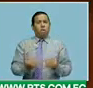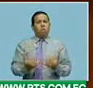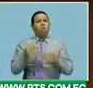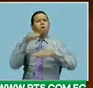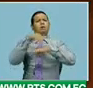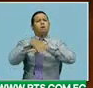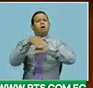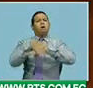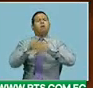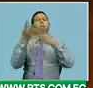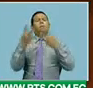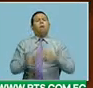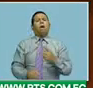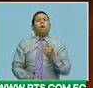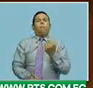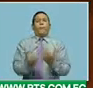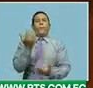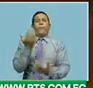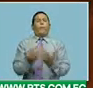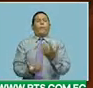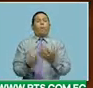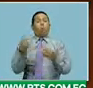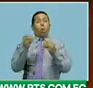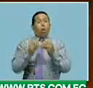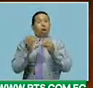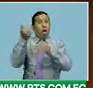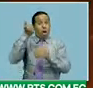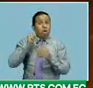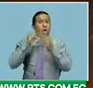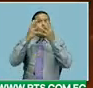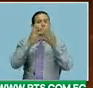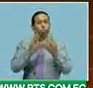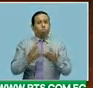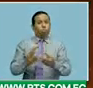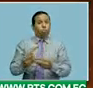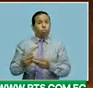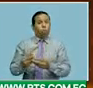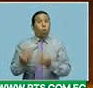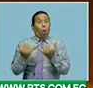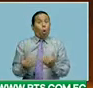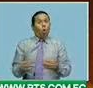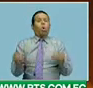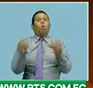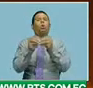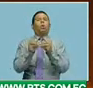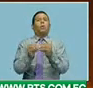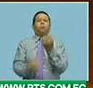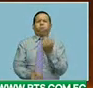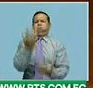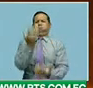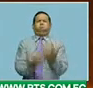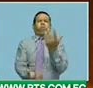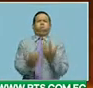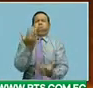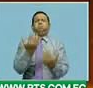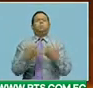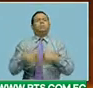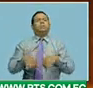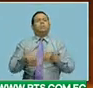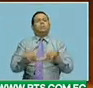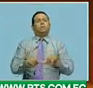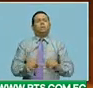tarde, las llamas volvieron a propagarse en este sector que ahora se encuentra a nuestras espaldas. Para conocer el detalle